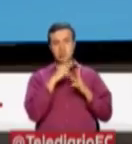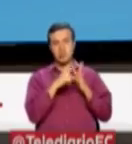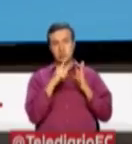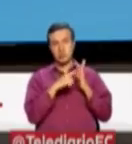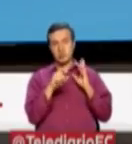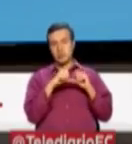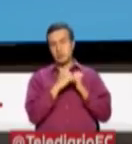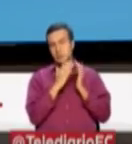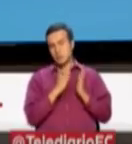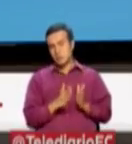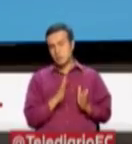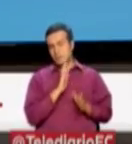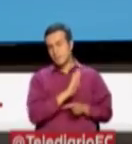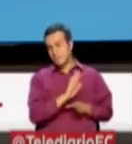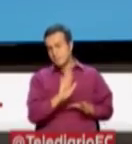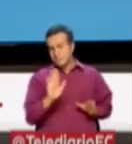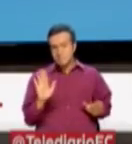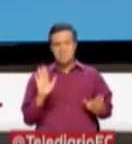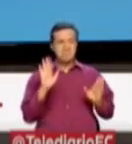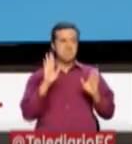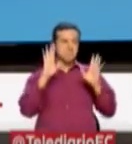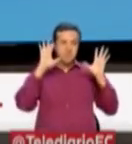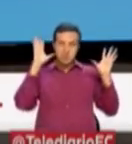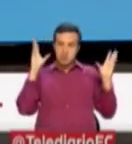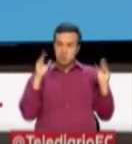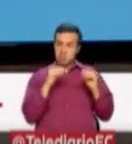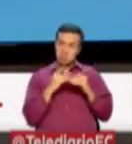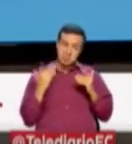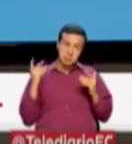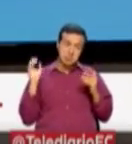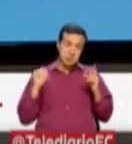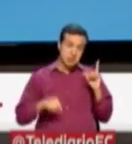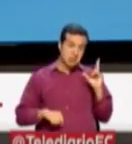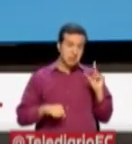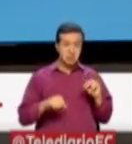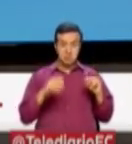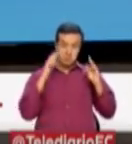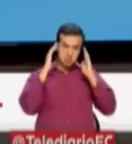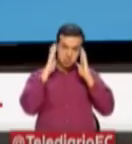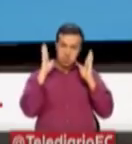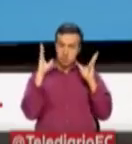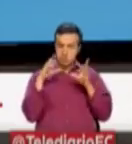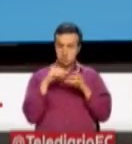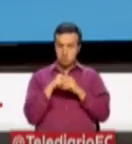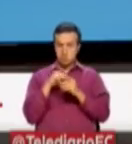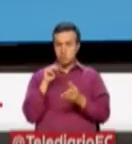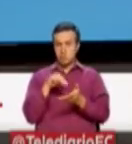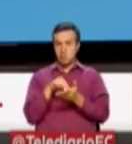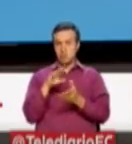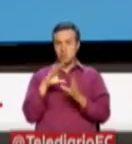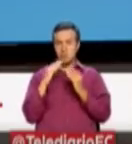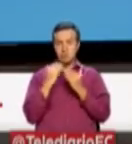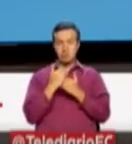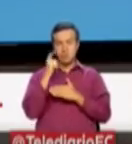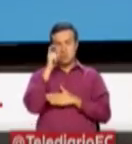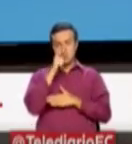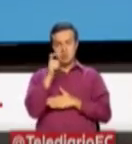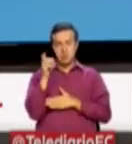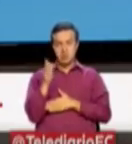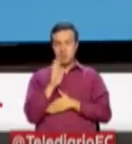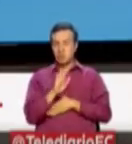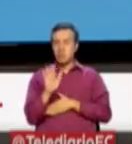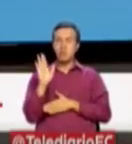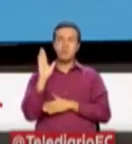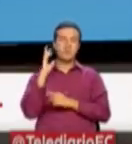asambleístas pues que ratifican que todo es posible que todo puede pasar lo que nosotros hemos hecho y como miembro de la comisión de fiscalización lo que hemos hecho es